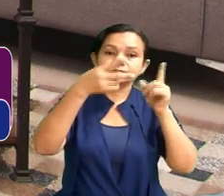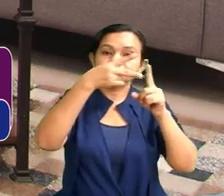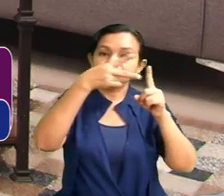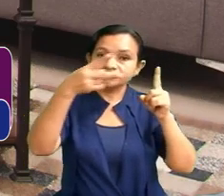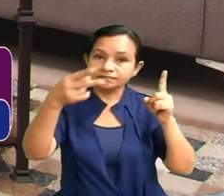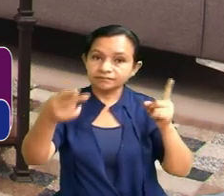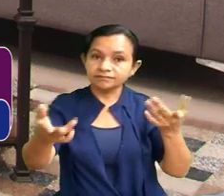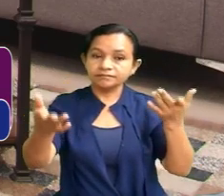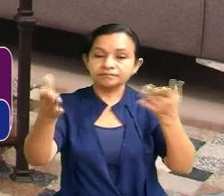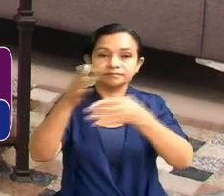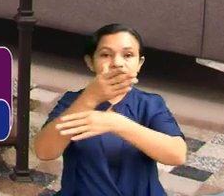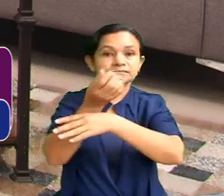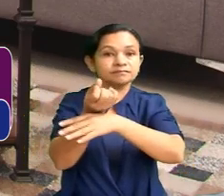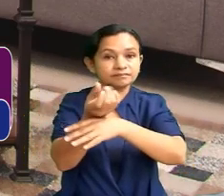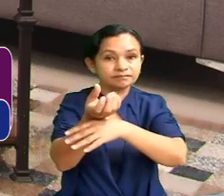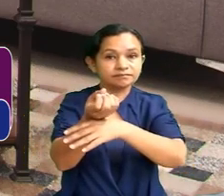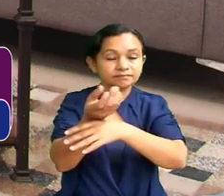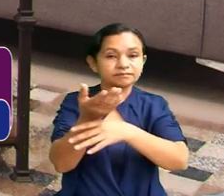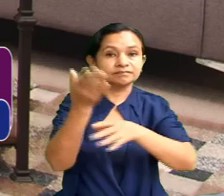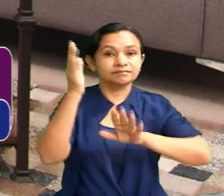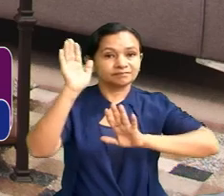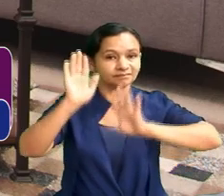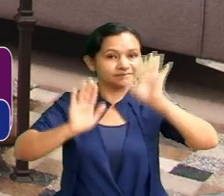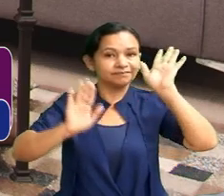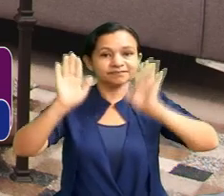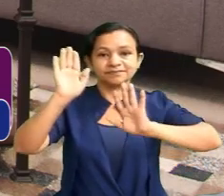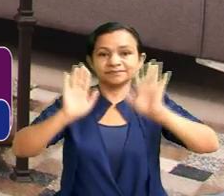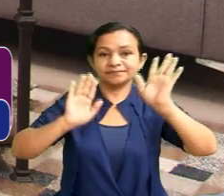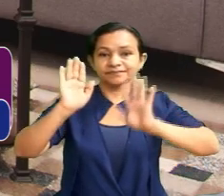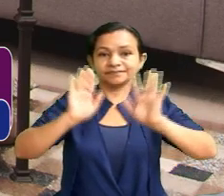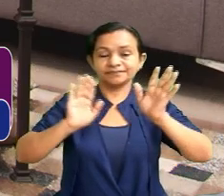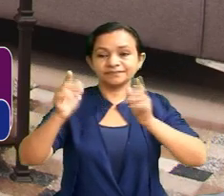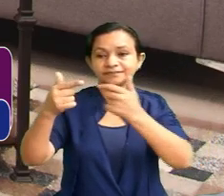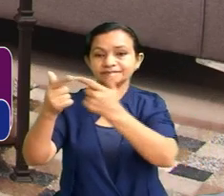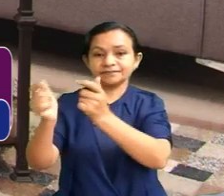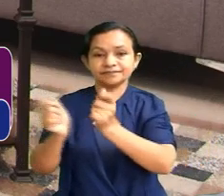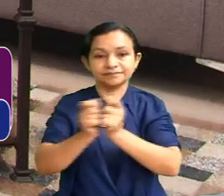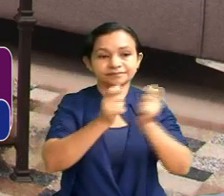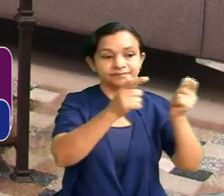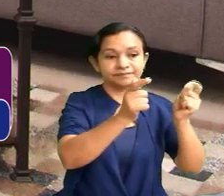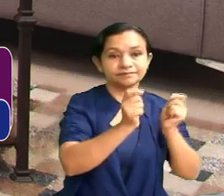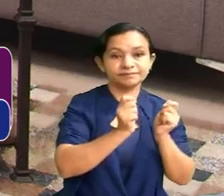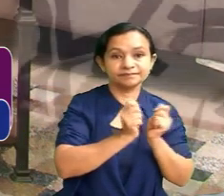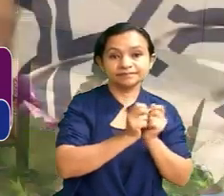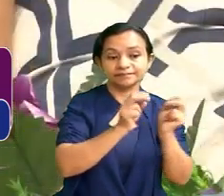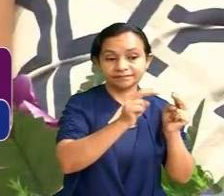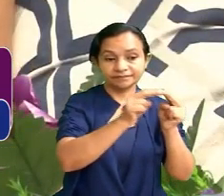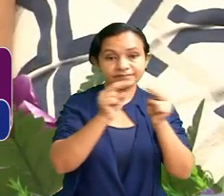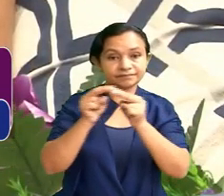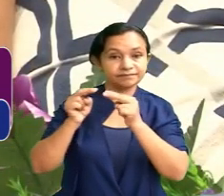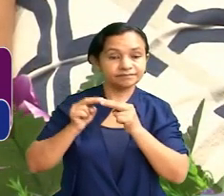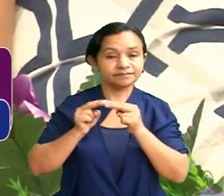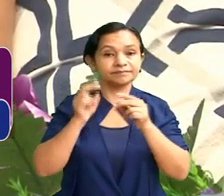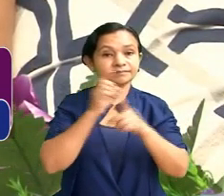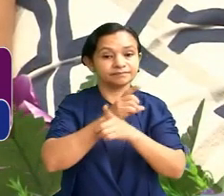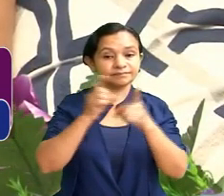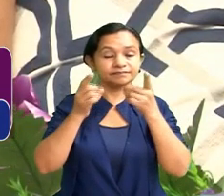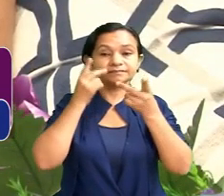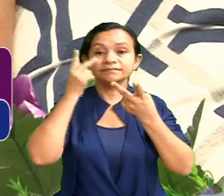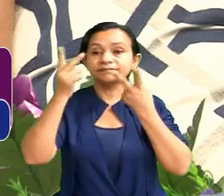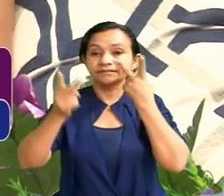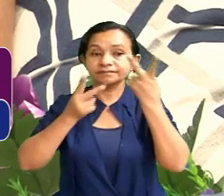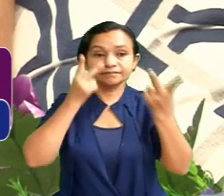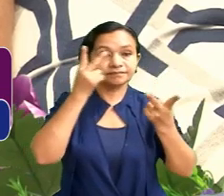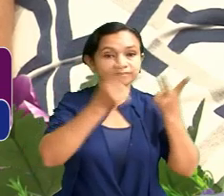si las alcaldías vienen y participan pues en éstas se arman comisiones interinstitucionales a nivel local que garantizan las visitas en los